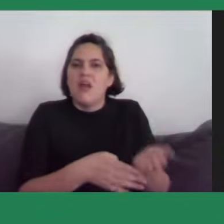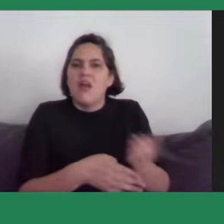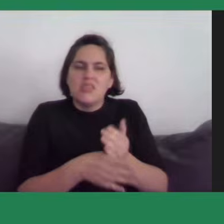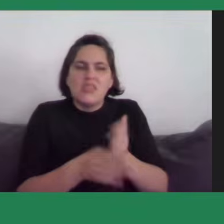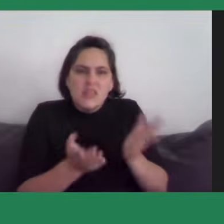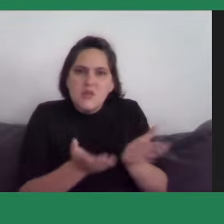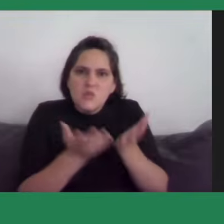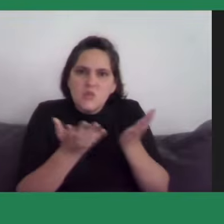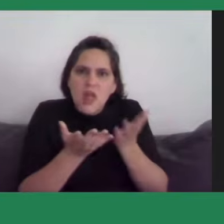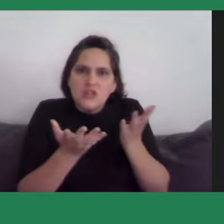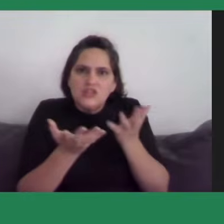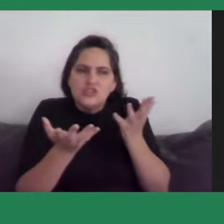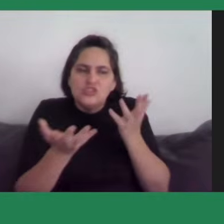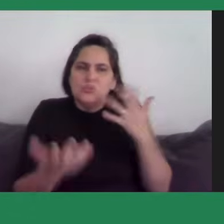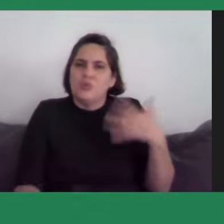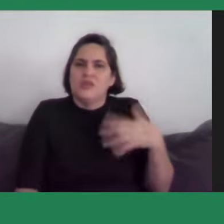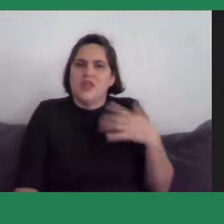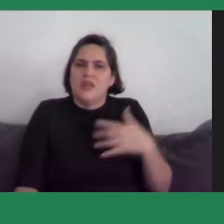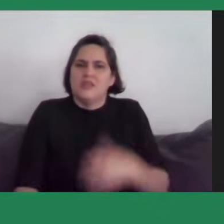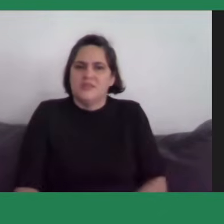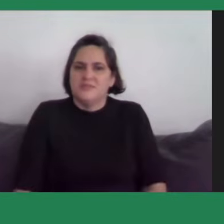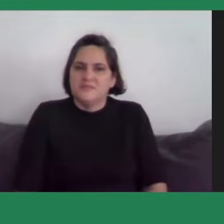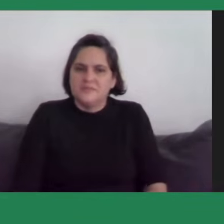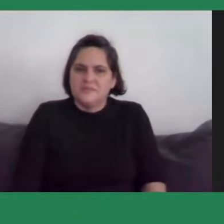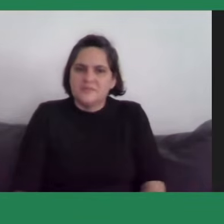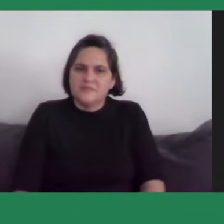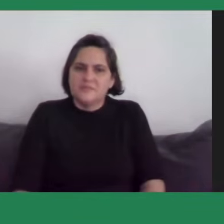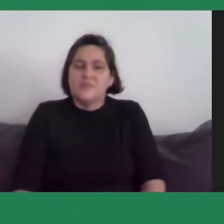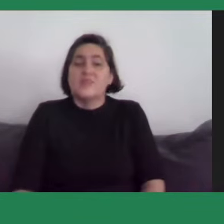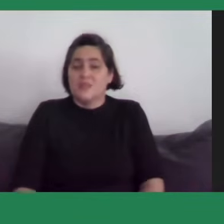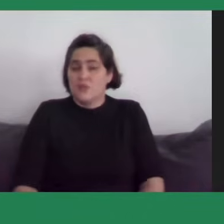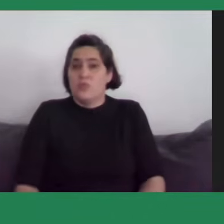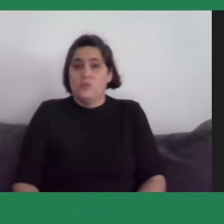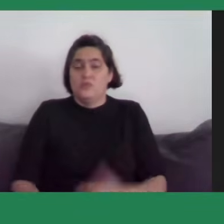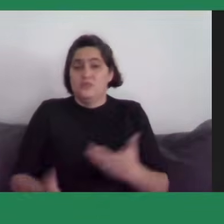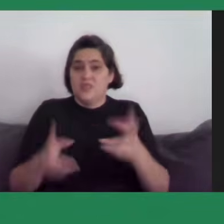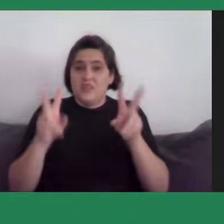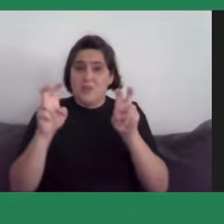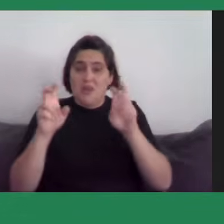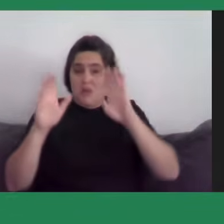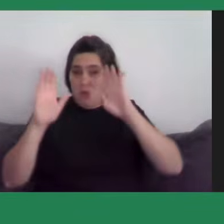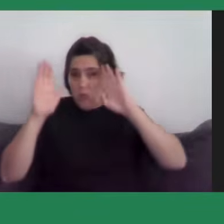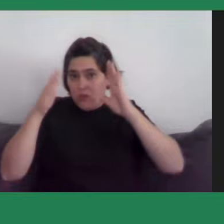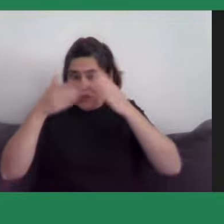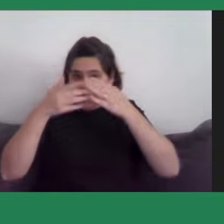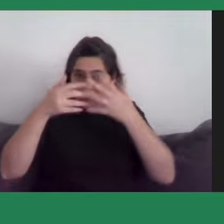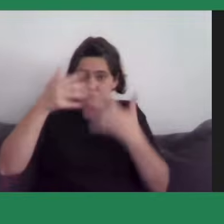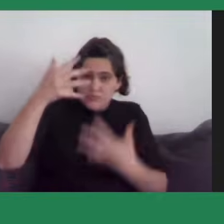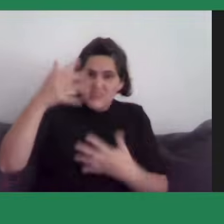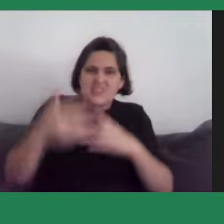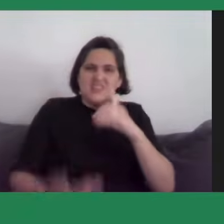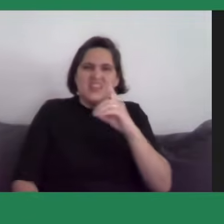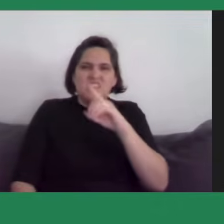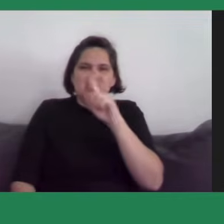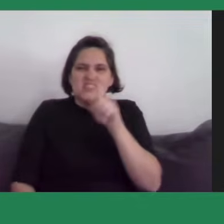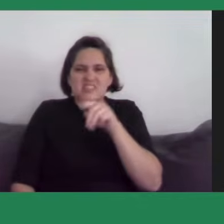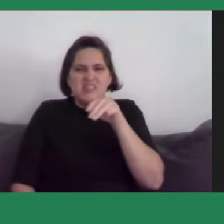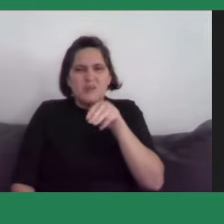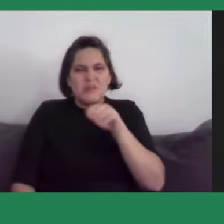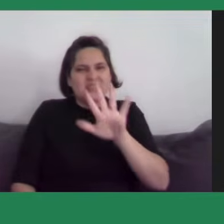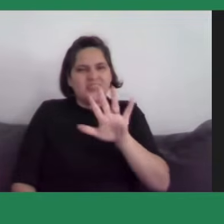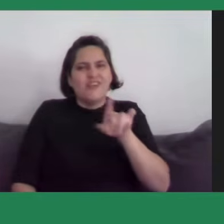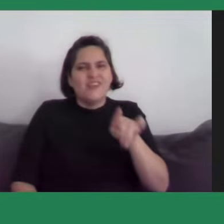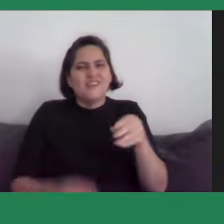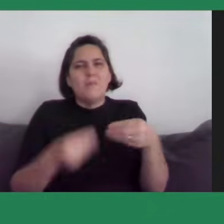temprana. Cuando hablamos de espectro del autismo según la clasificación del DSM-5, que es el manual de